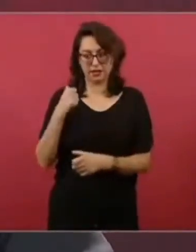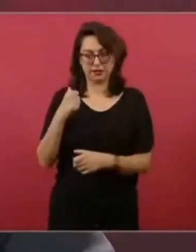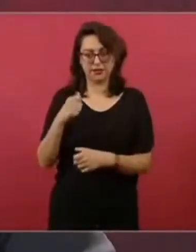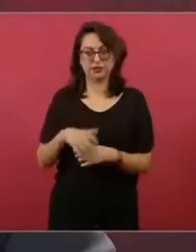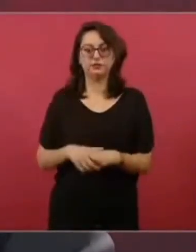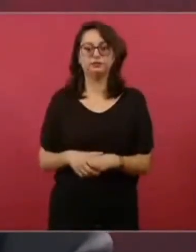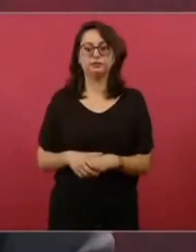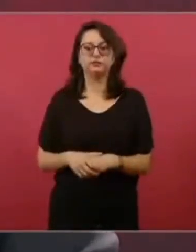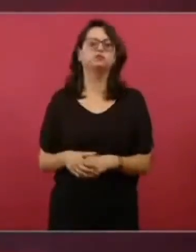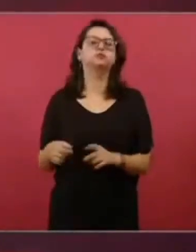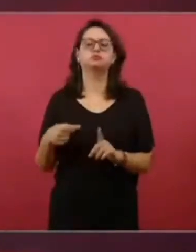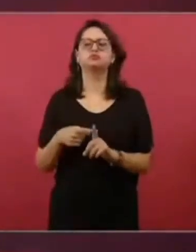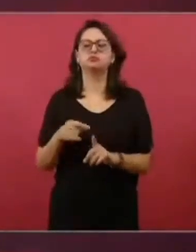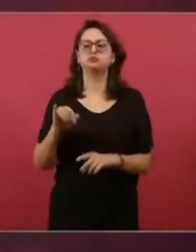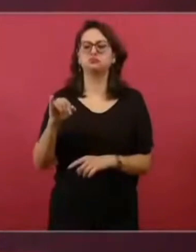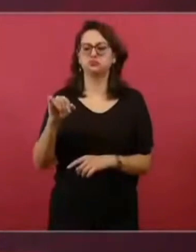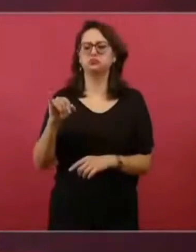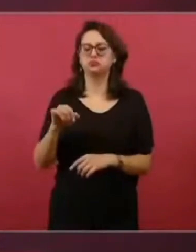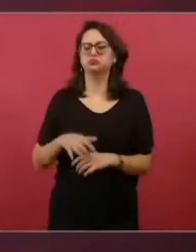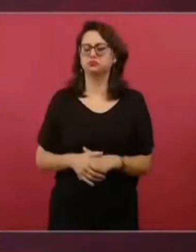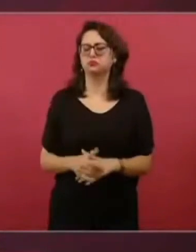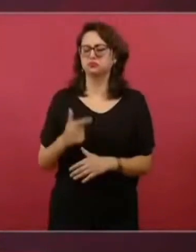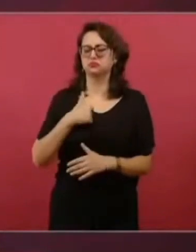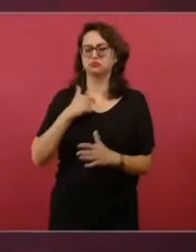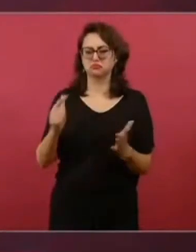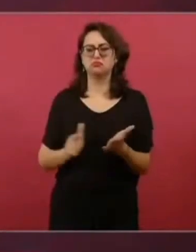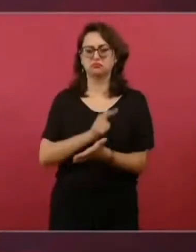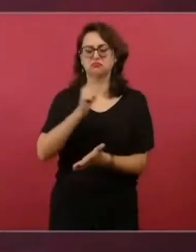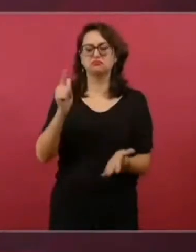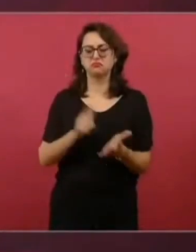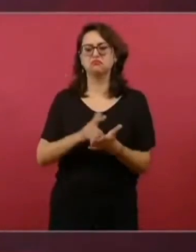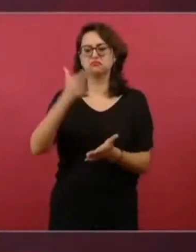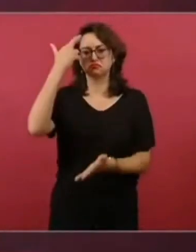Ella aceptando de que él era delincuente, pero explicando